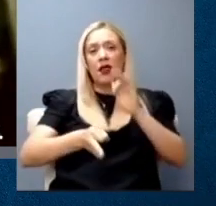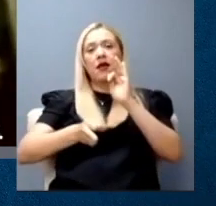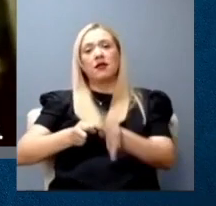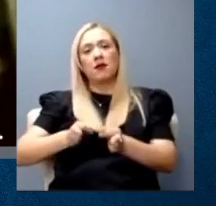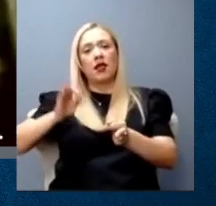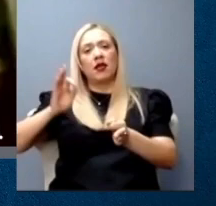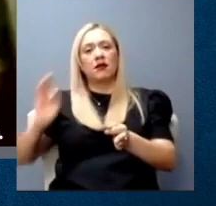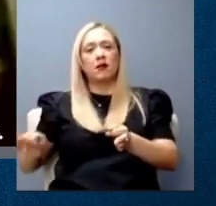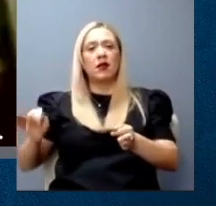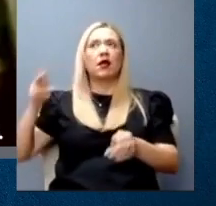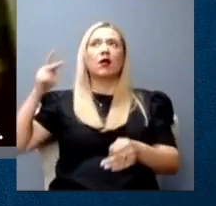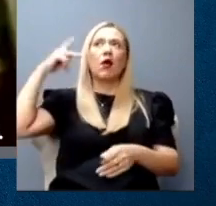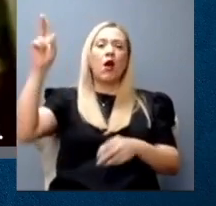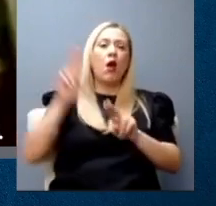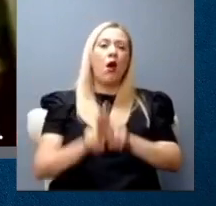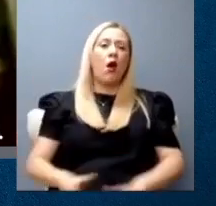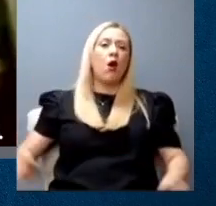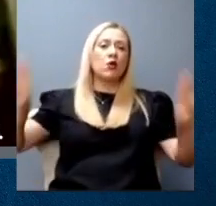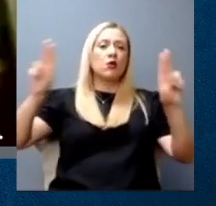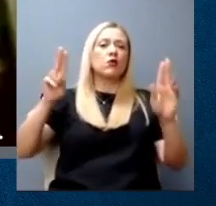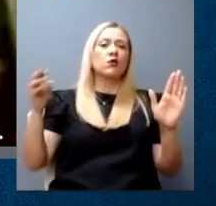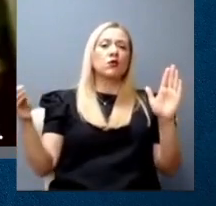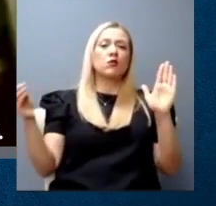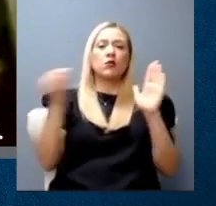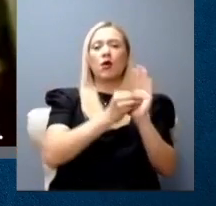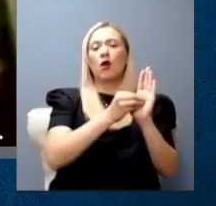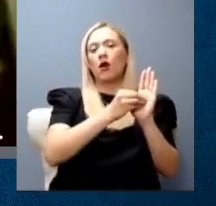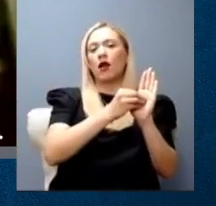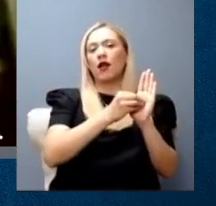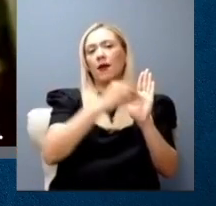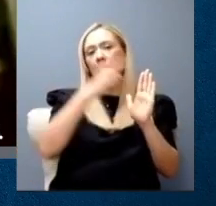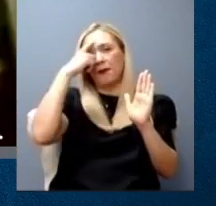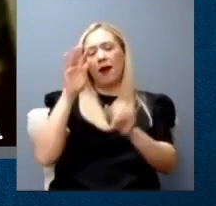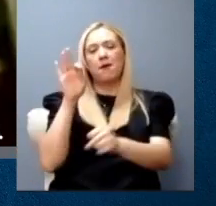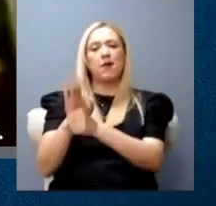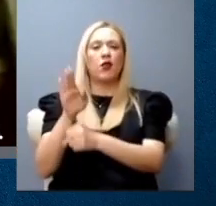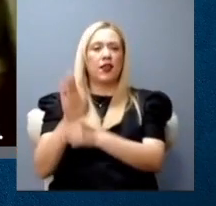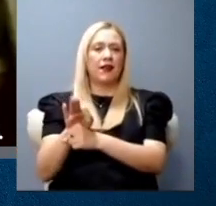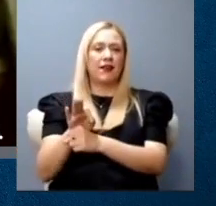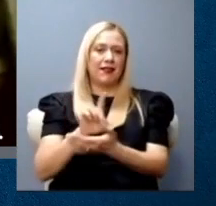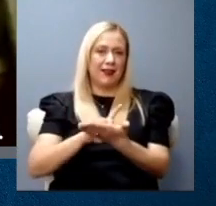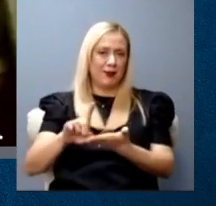de Naciones Unidas para la protección de los derechos humanos.